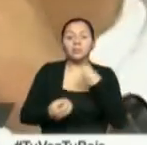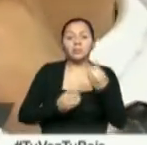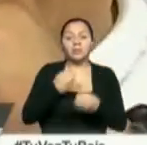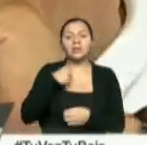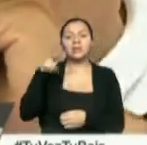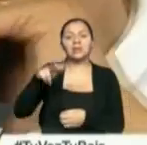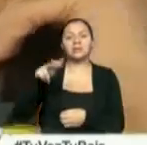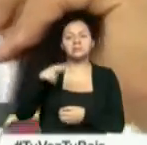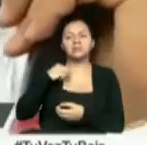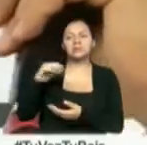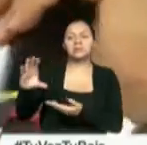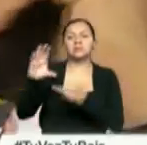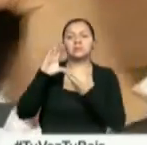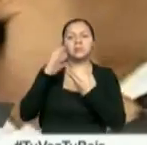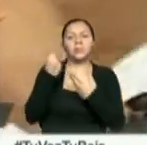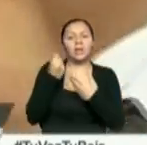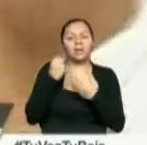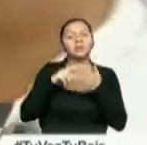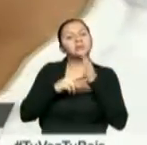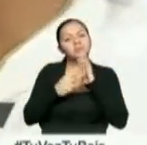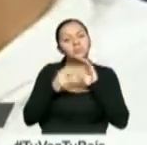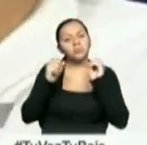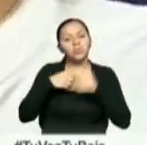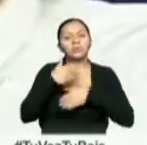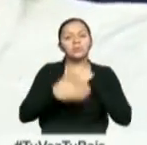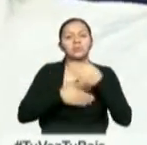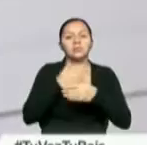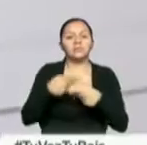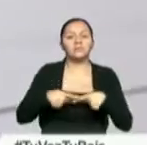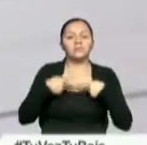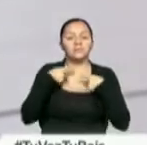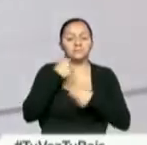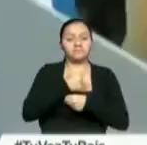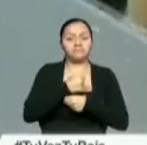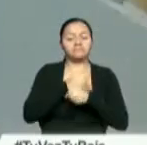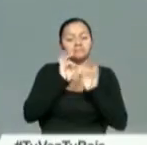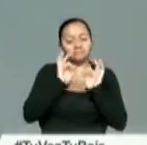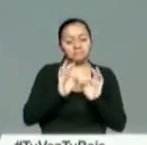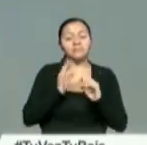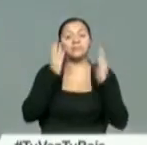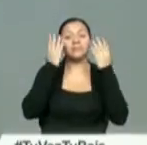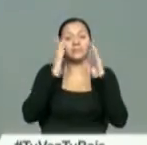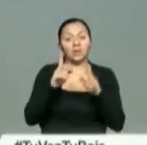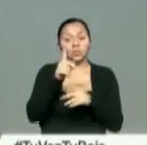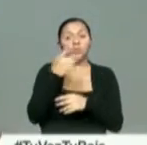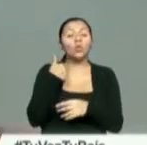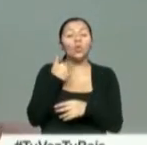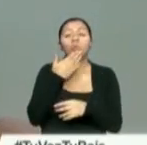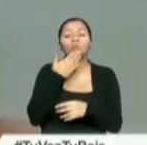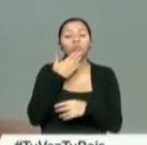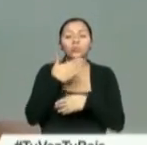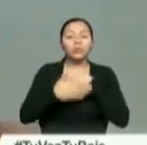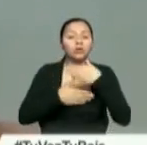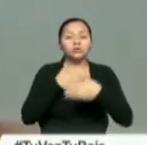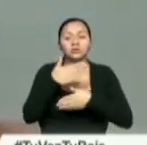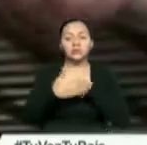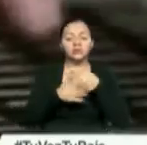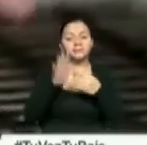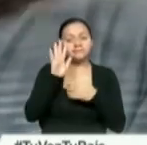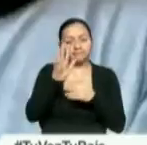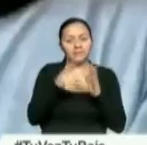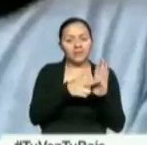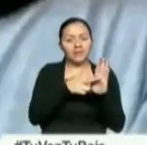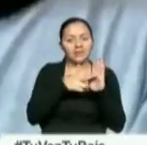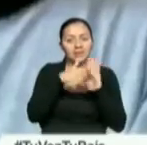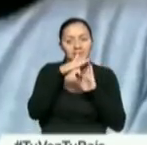voy a recibir un ingreso importante y ya puedo nuevamente estar empleado para acceder al seguro de desempleo el afiliado debe cumplir con ciertos